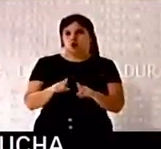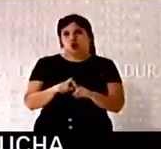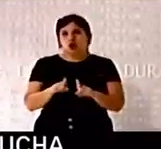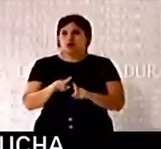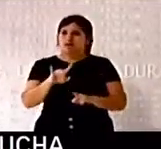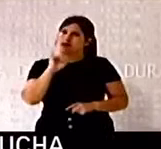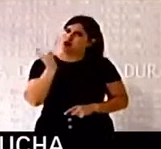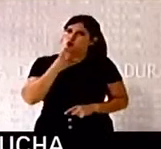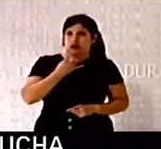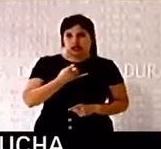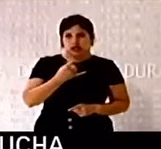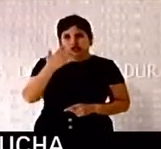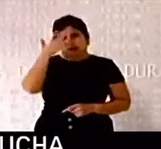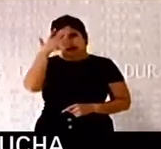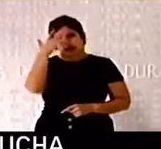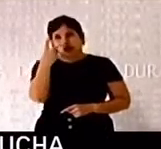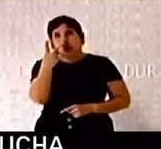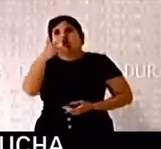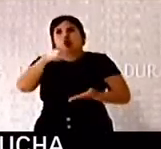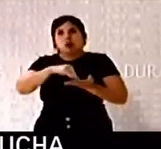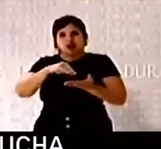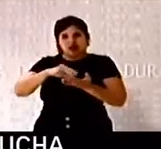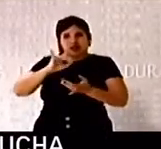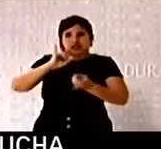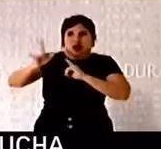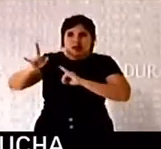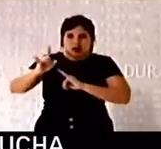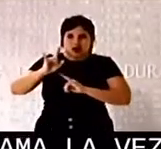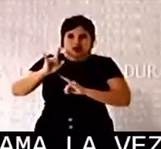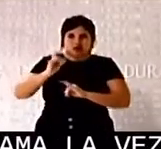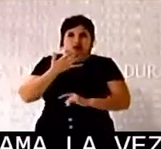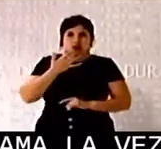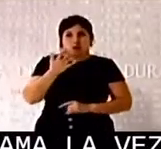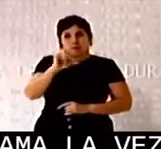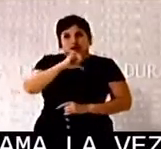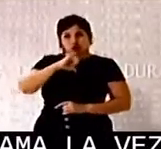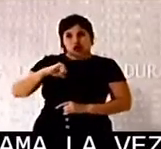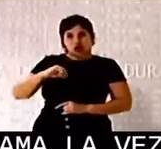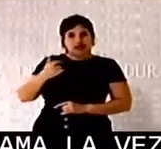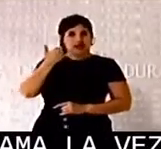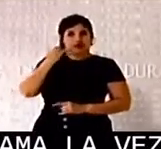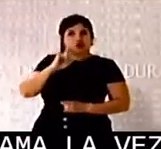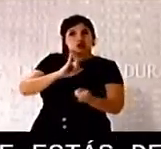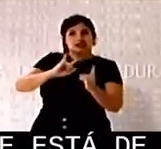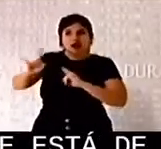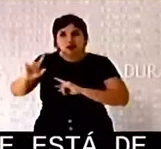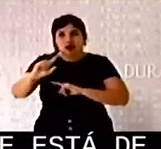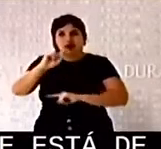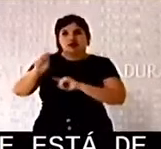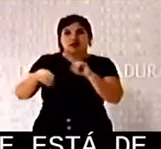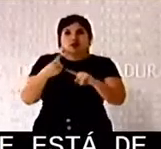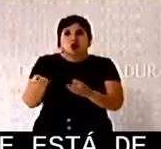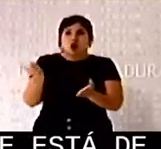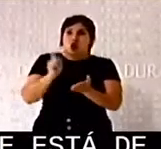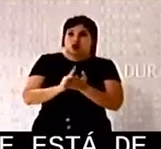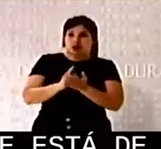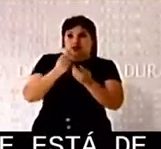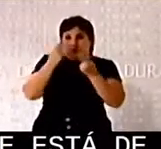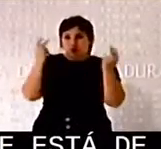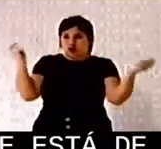en que las 2 veces que se llama, la vez que se le llama personalmente y la vez que está de rescate, no